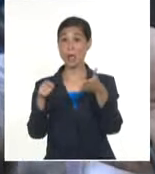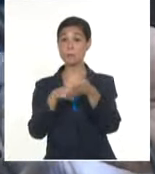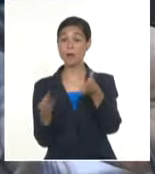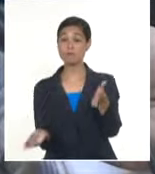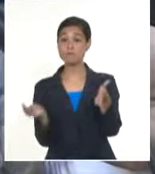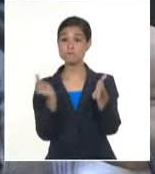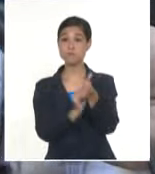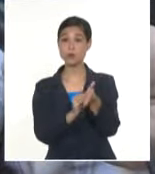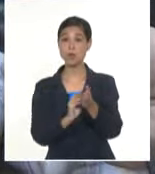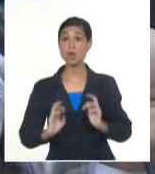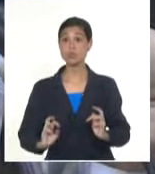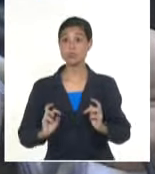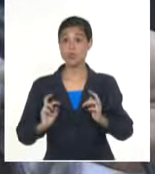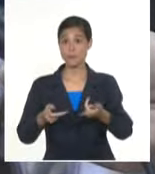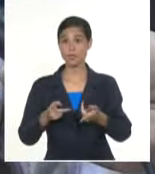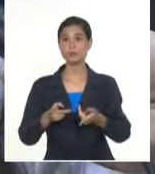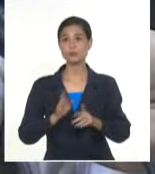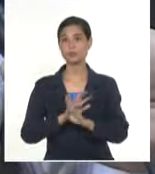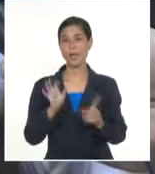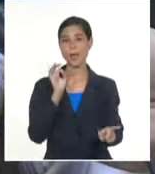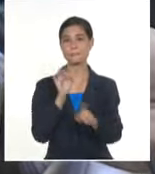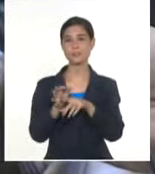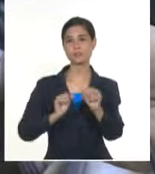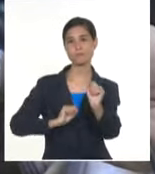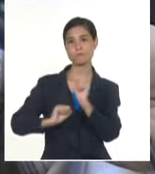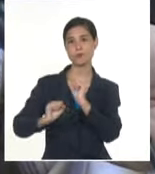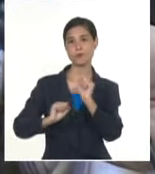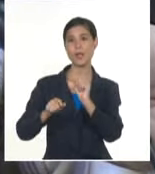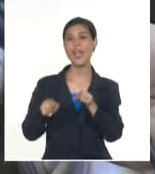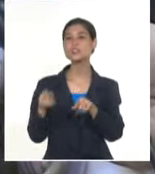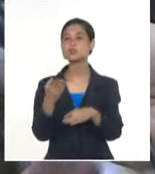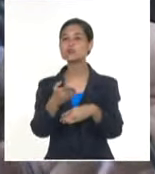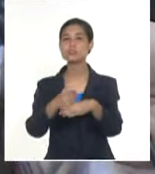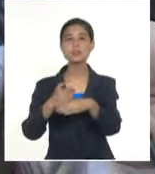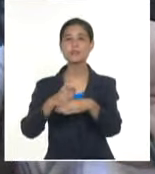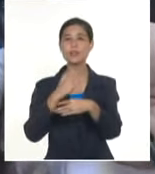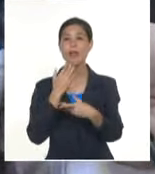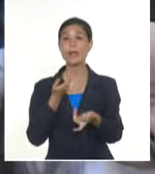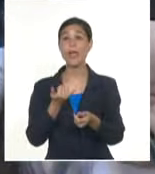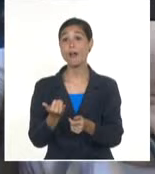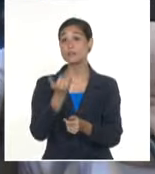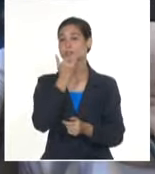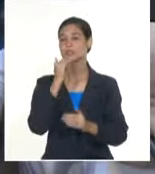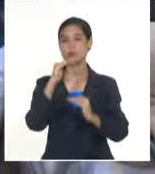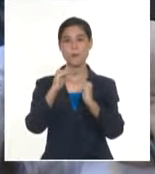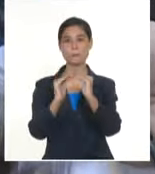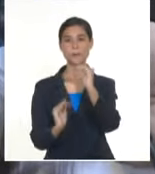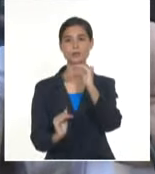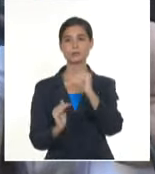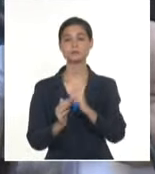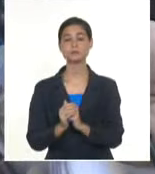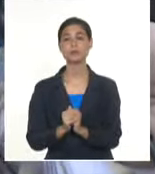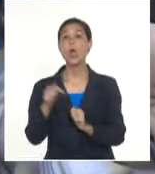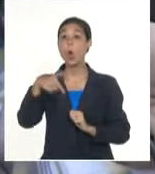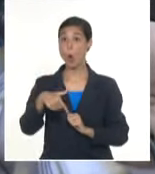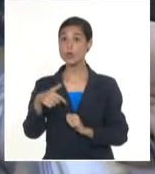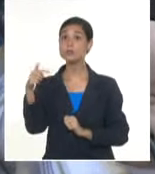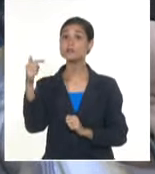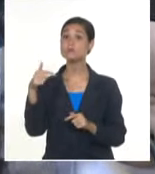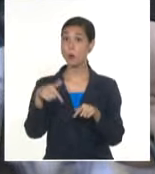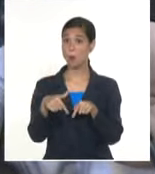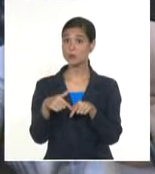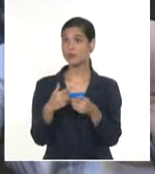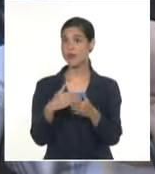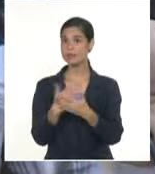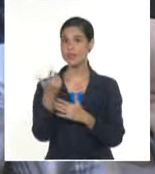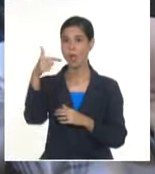supuesto, va a hacer que se incremente la capacidad de generación y disminuya las afectaciones al servicio. El día de hoy sí va a ser un día complejo, que la afectación